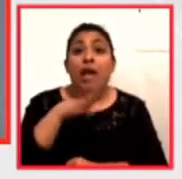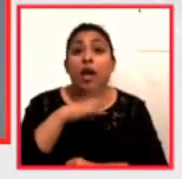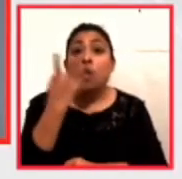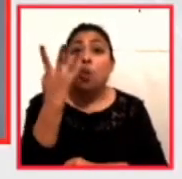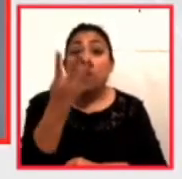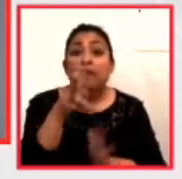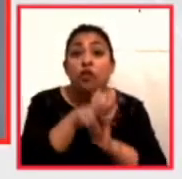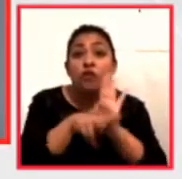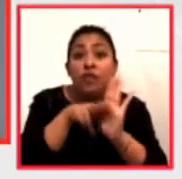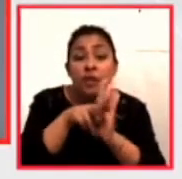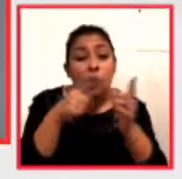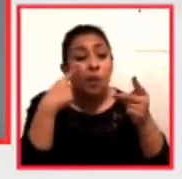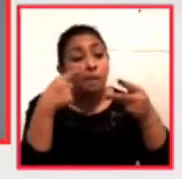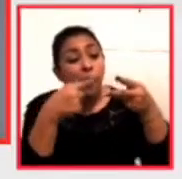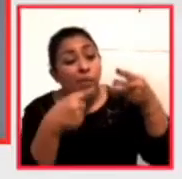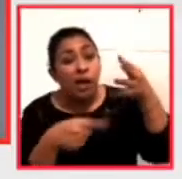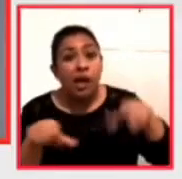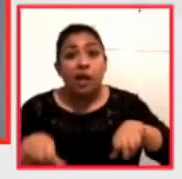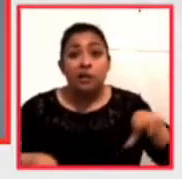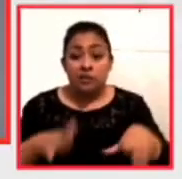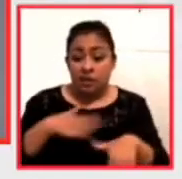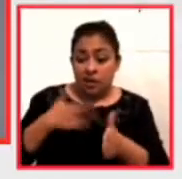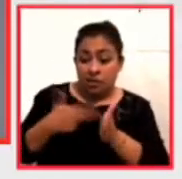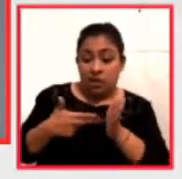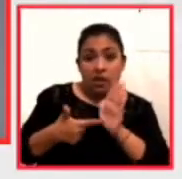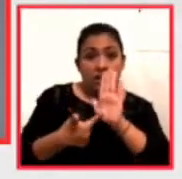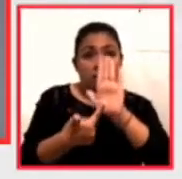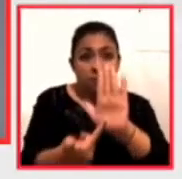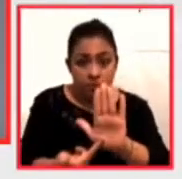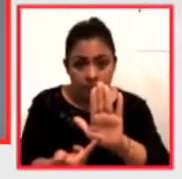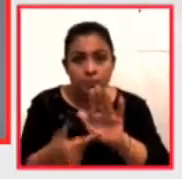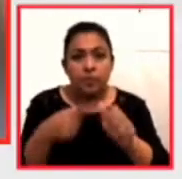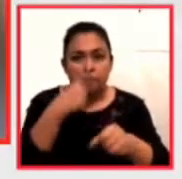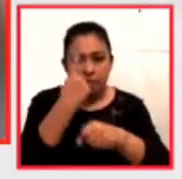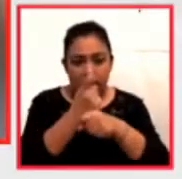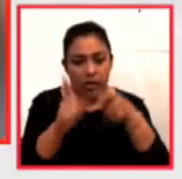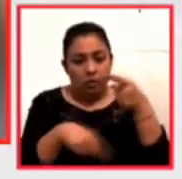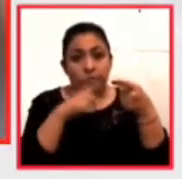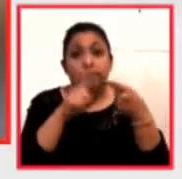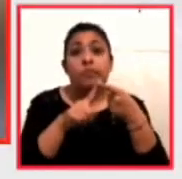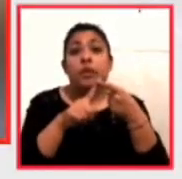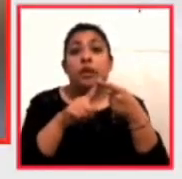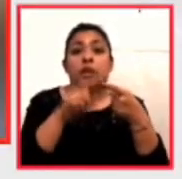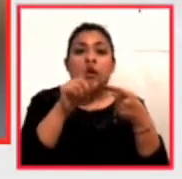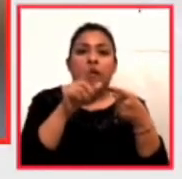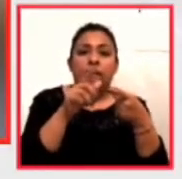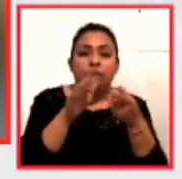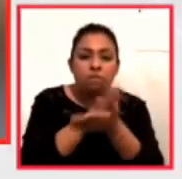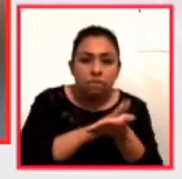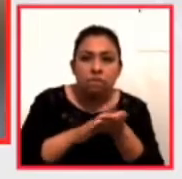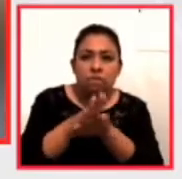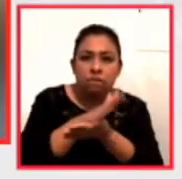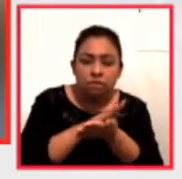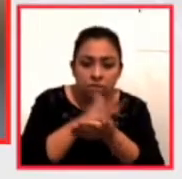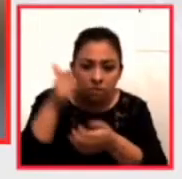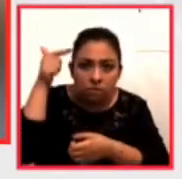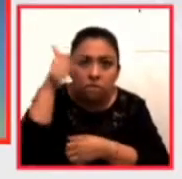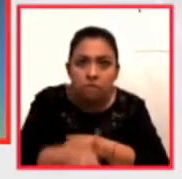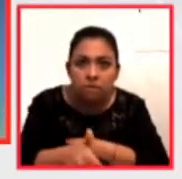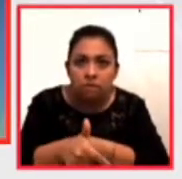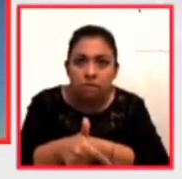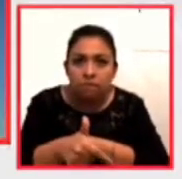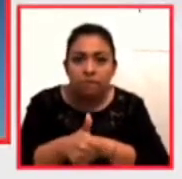que presentan actividades de sus talleres. El primero de ellos es Frota y Descubre. La textura de la